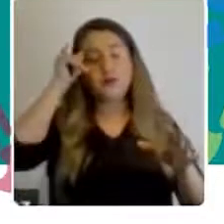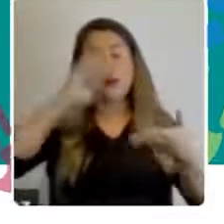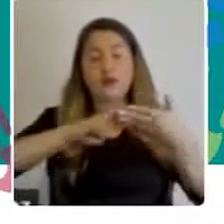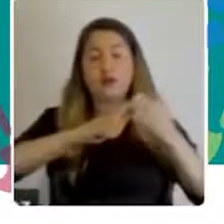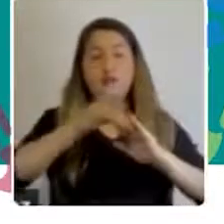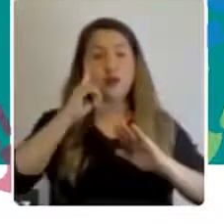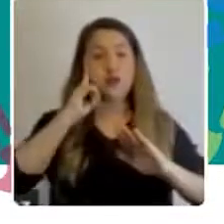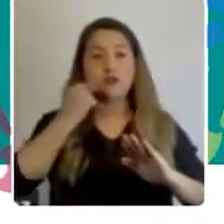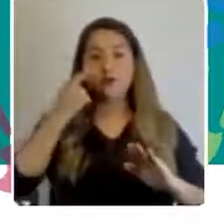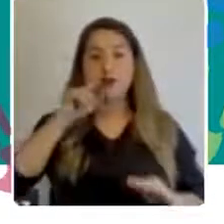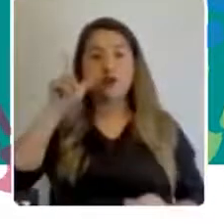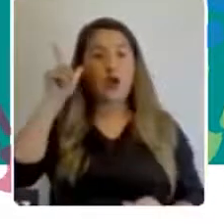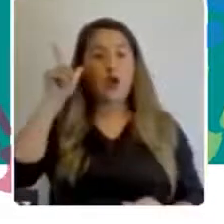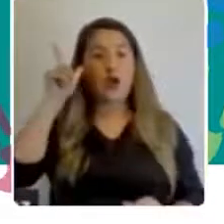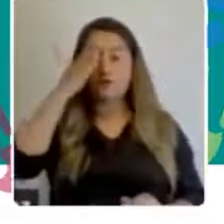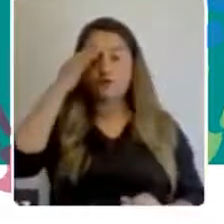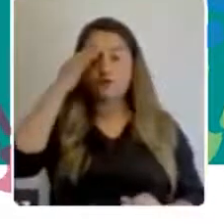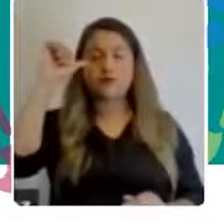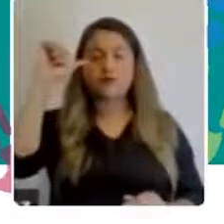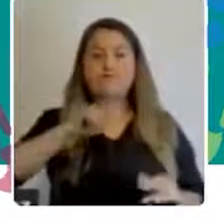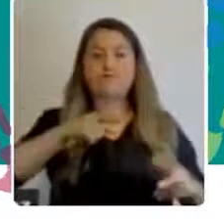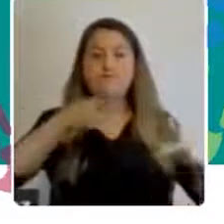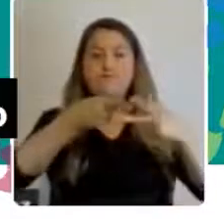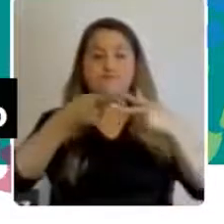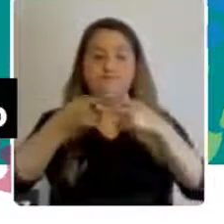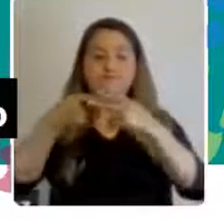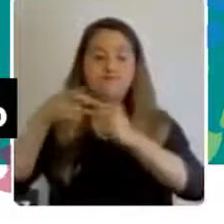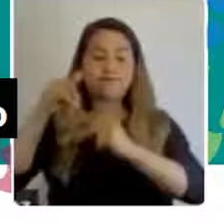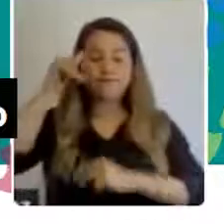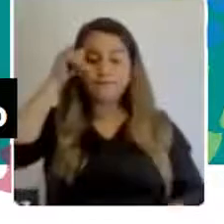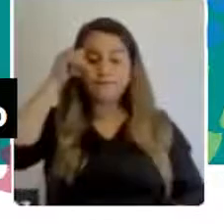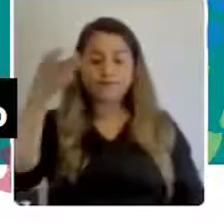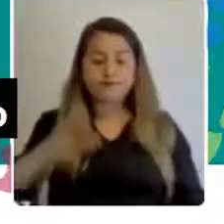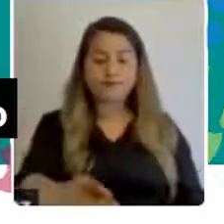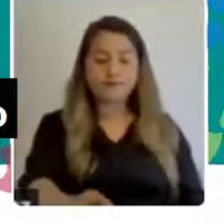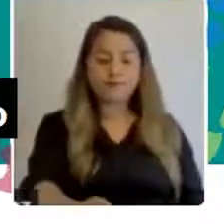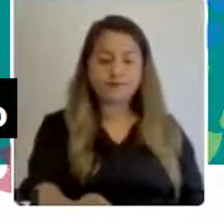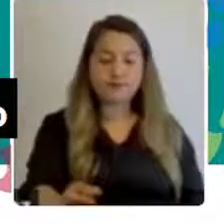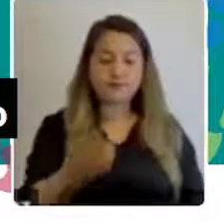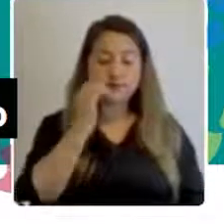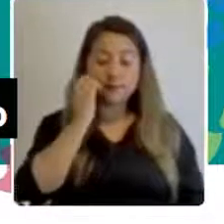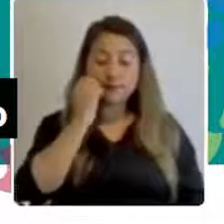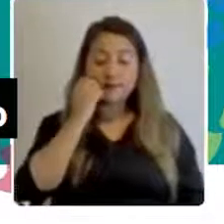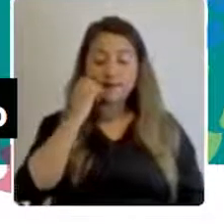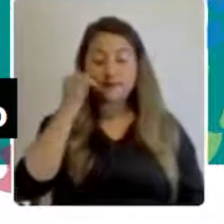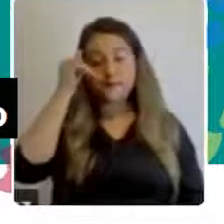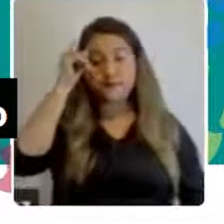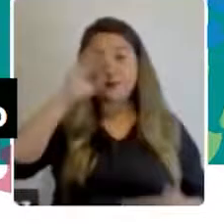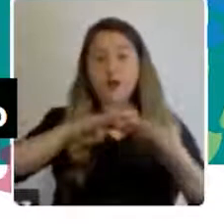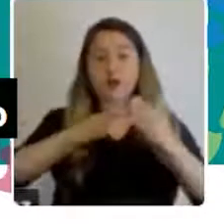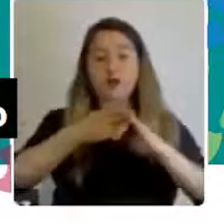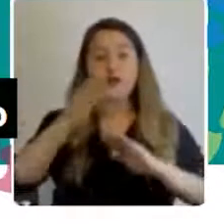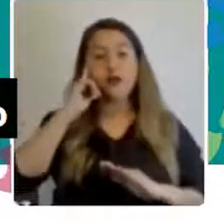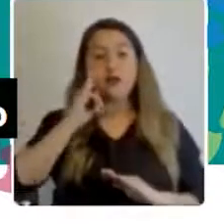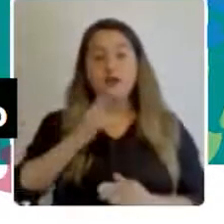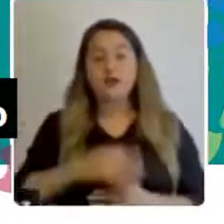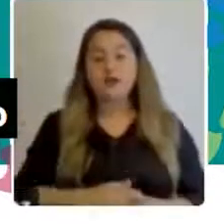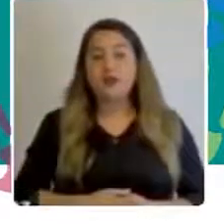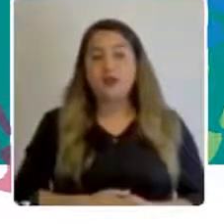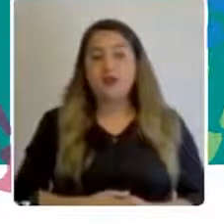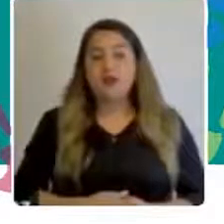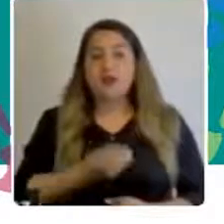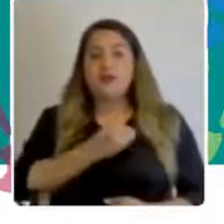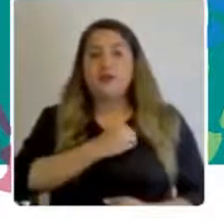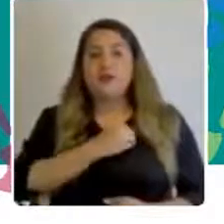más. En otros países 4%, en Estados Unidos estamos hablando 25 a 30